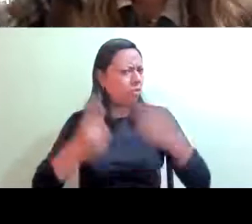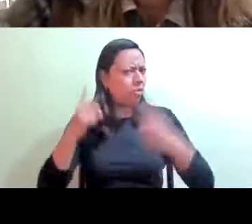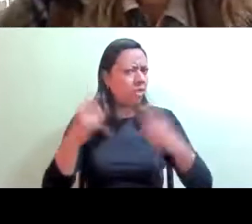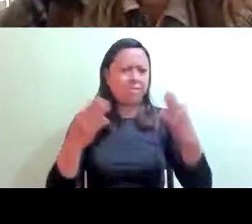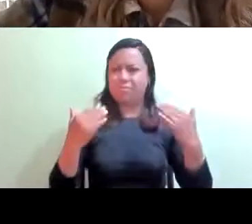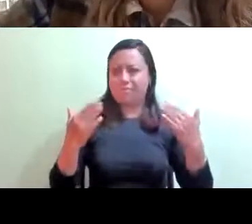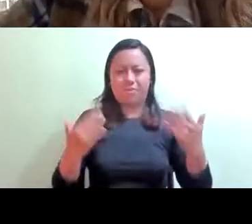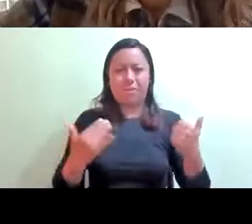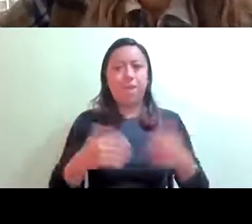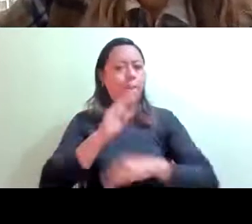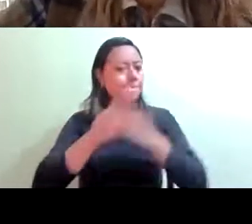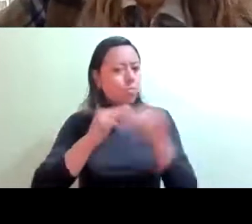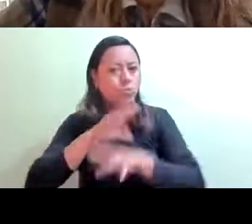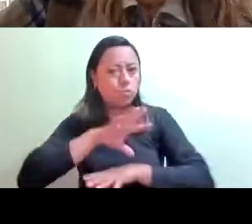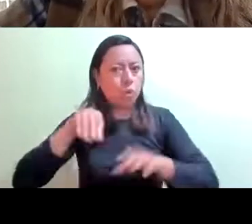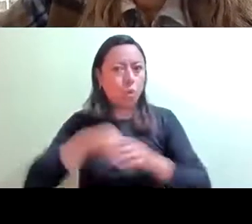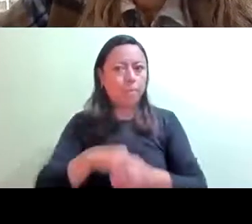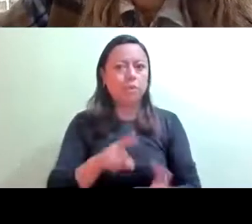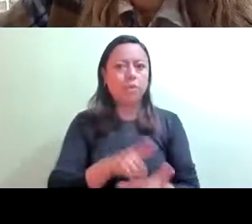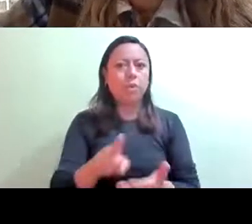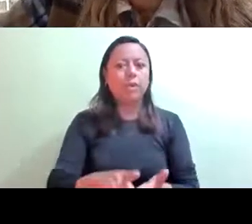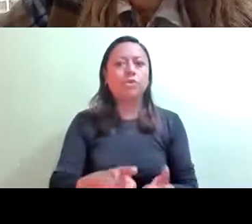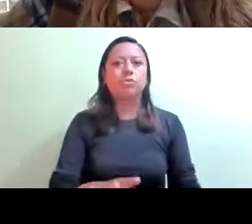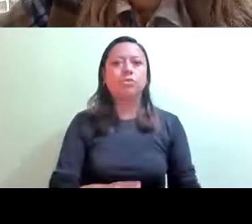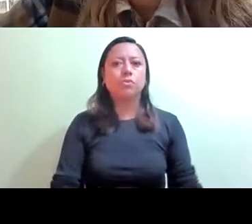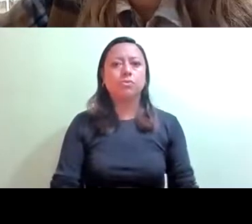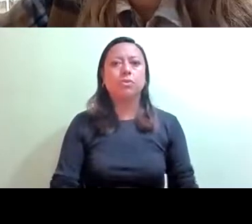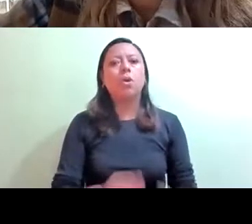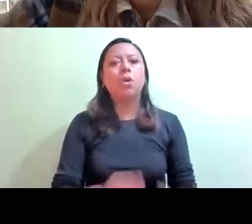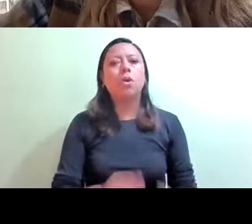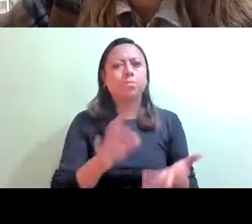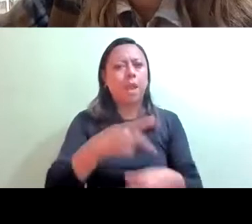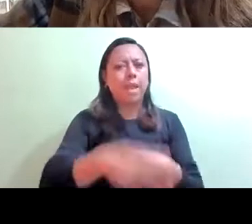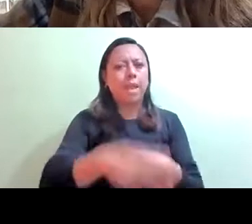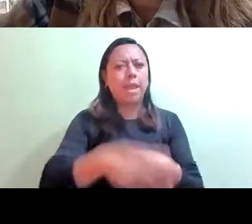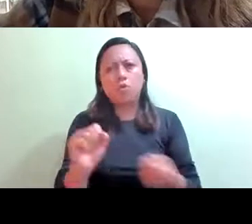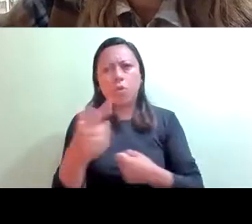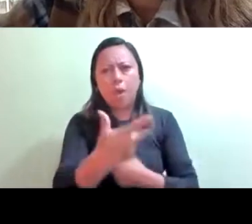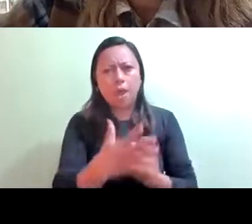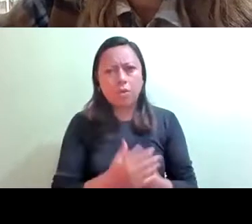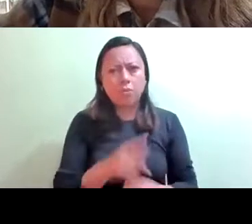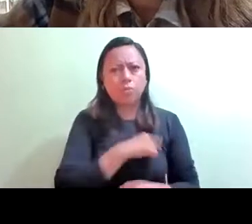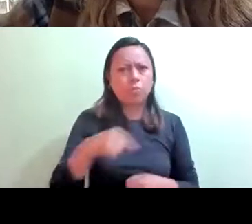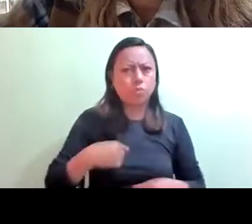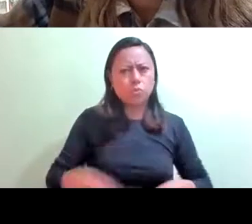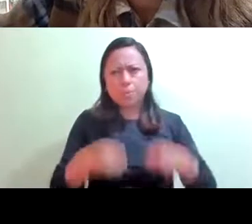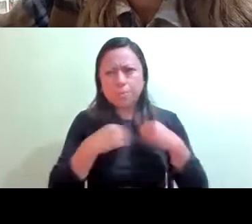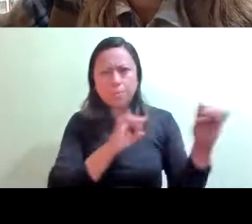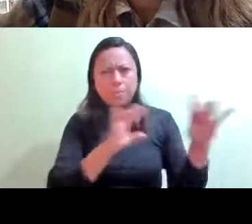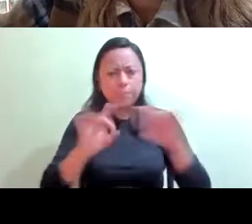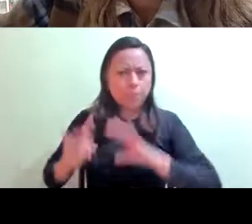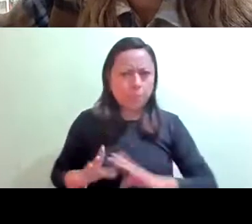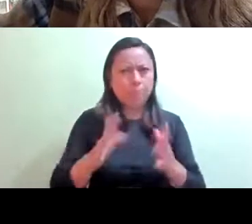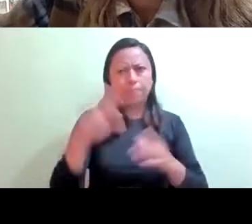que en el mundo entero los derechos humanos están en riesgo. Estamos viviendo situaciones muy